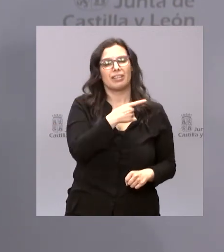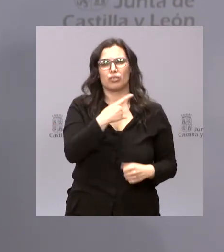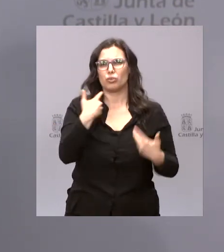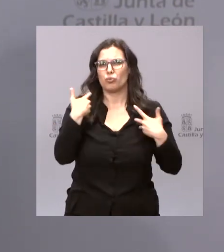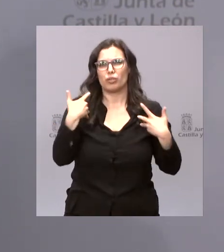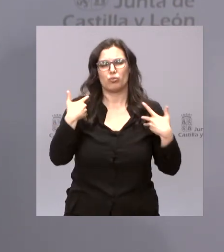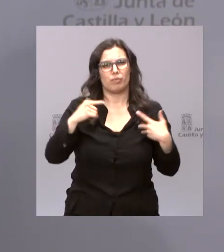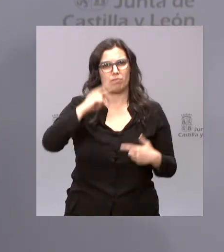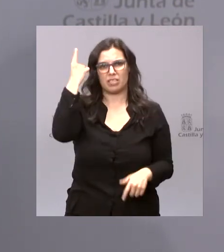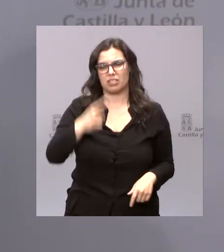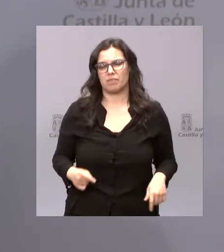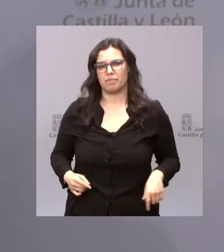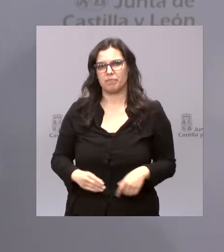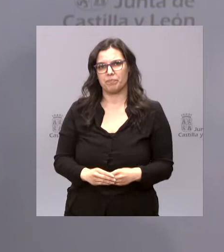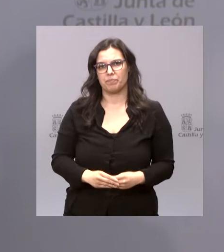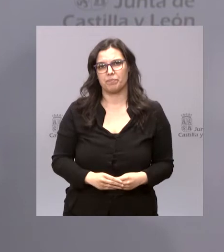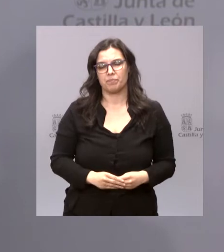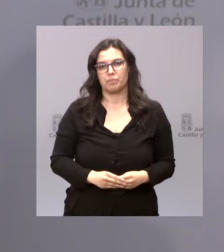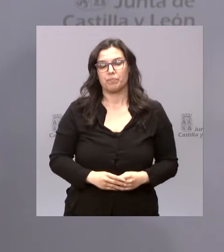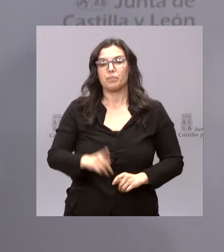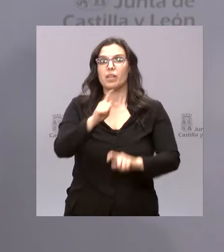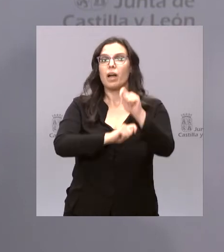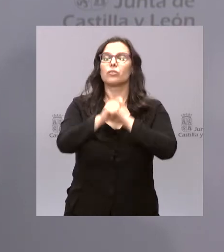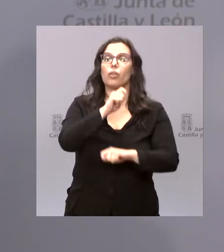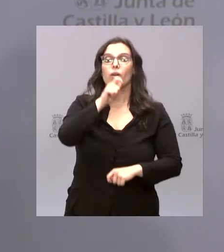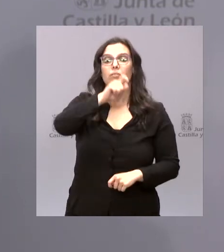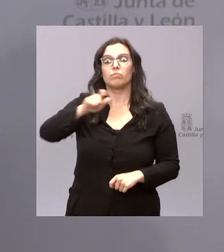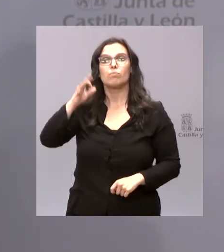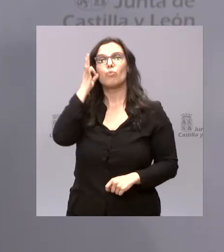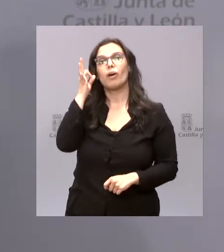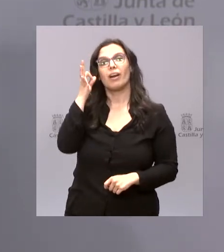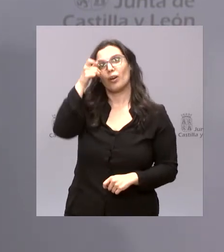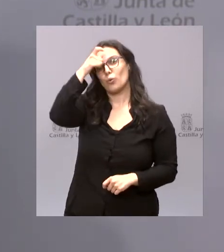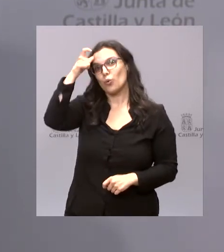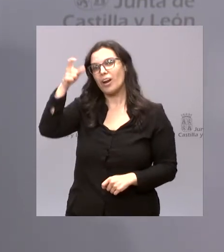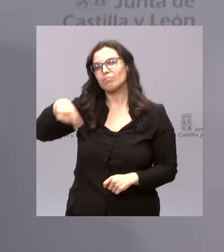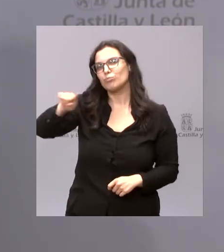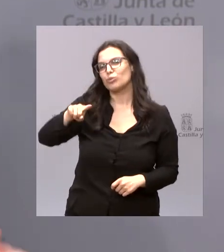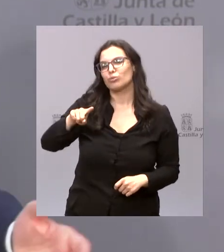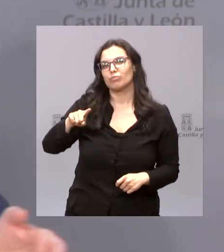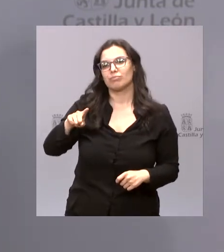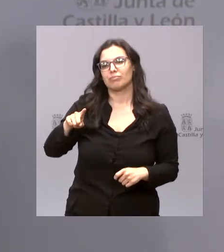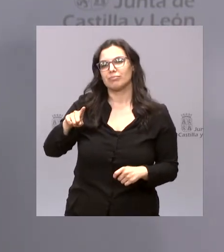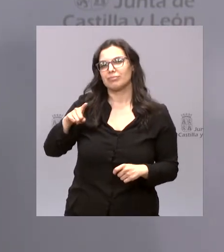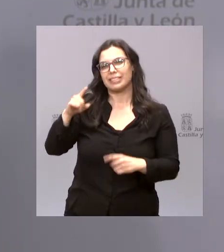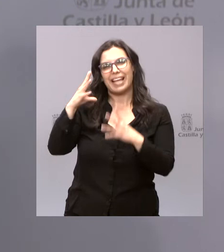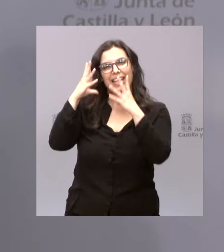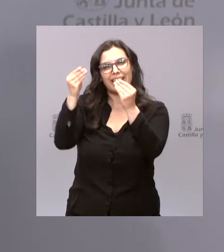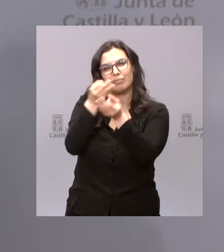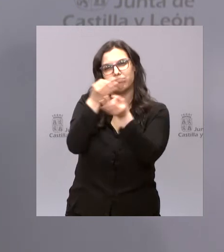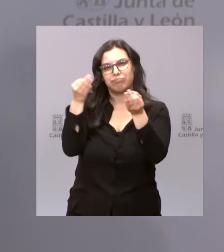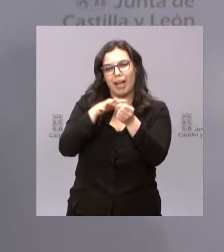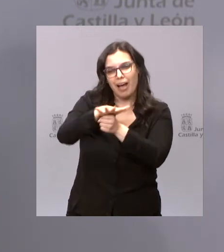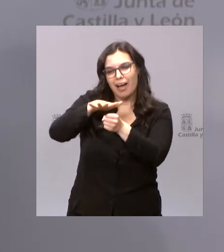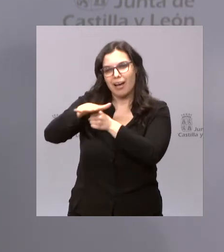estas lacras. Las asociaciones de mujeres rurales sois las que entendéis mejor ese medio